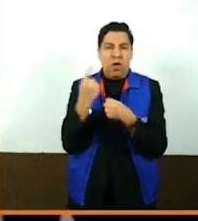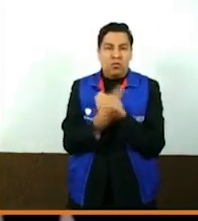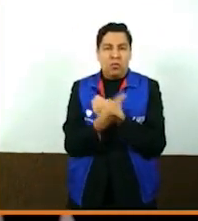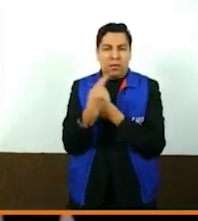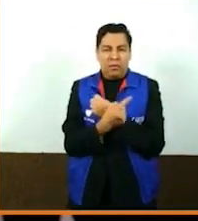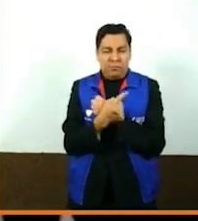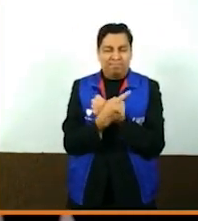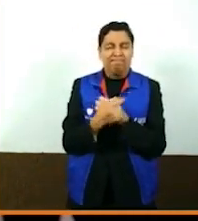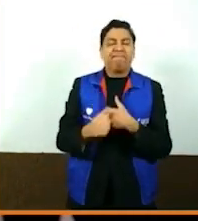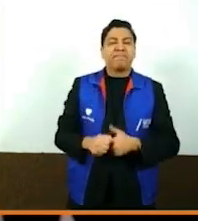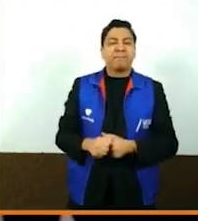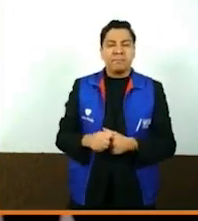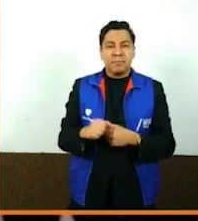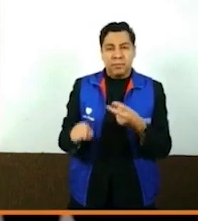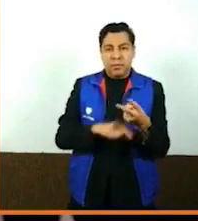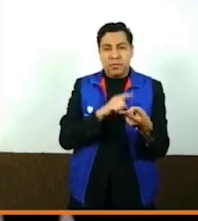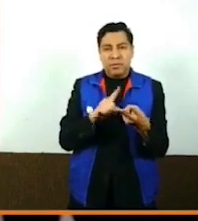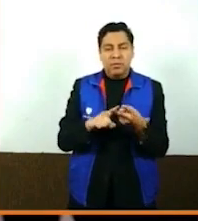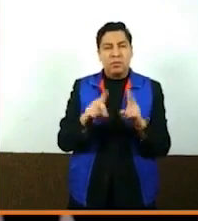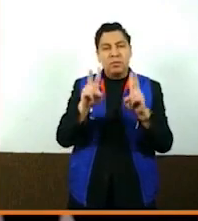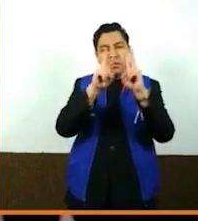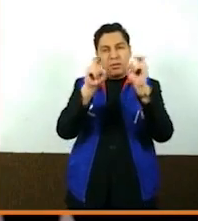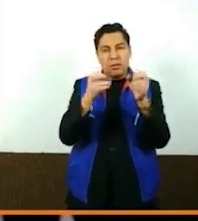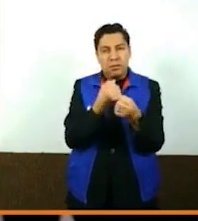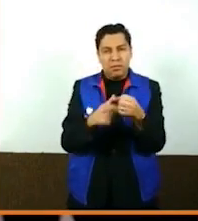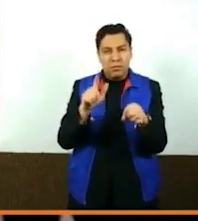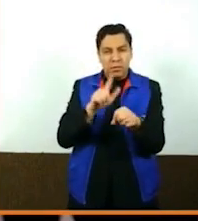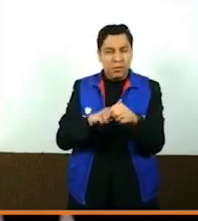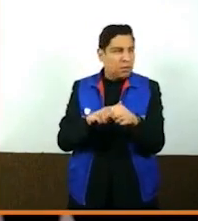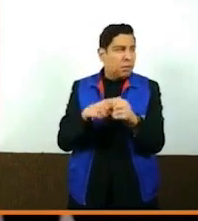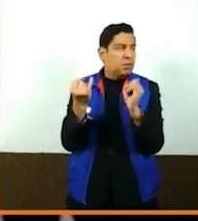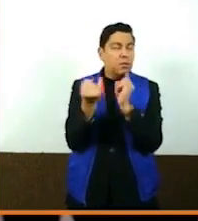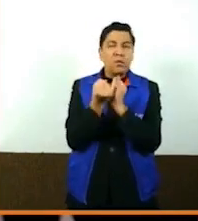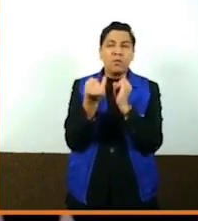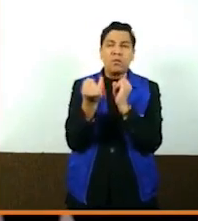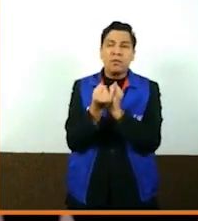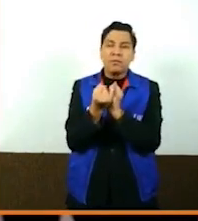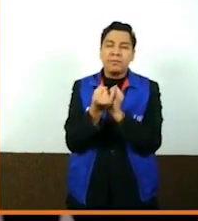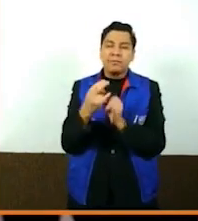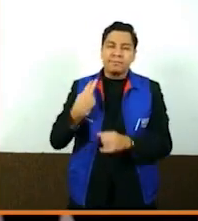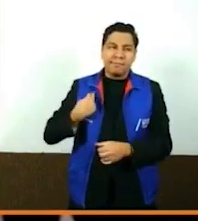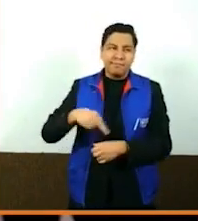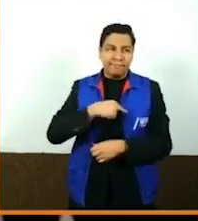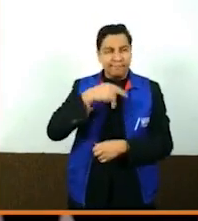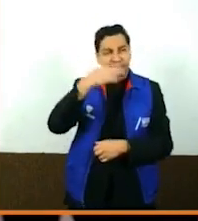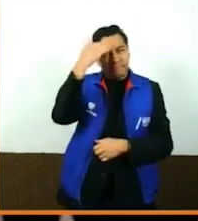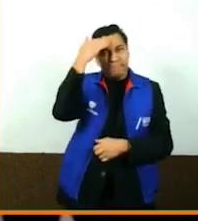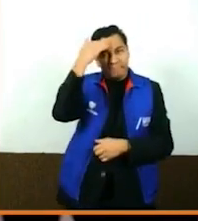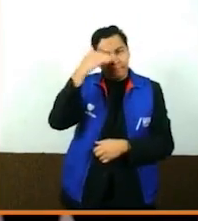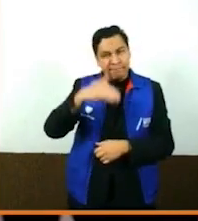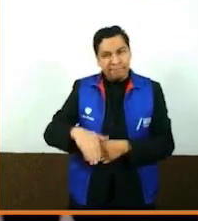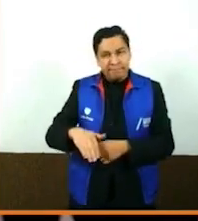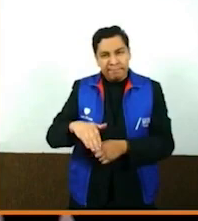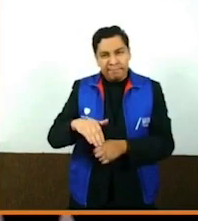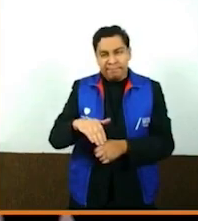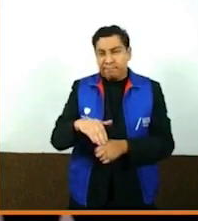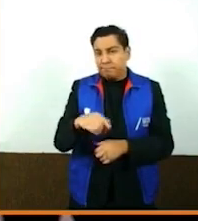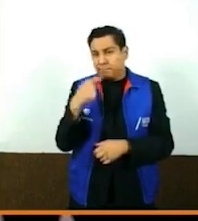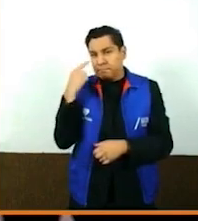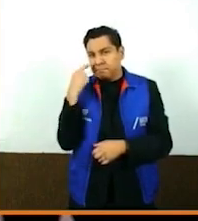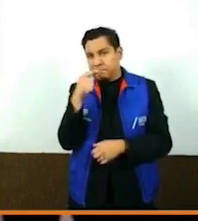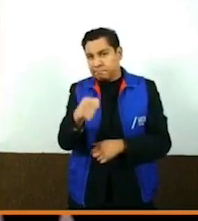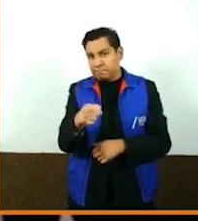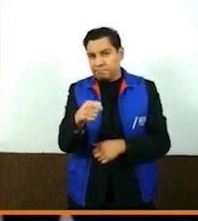algo que me enorgullece porque podemos, a través de un análisis predictivo, saber si una persona va a abandonar nuestra empresa